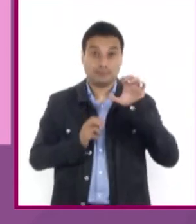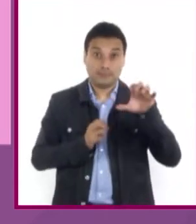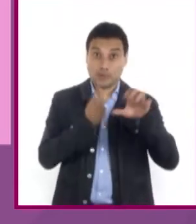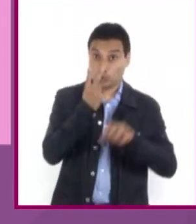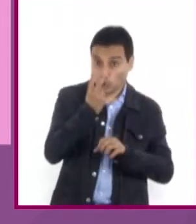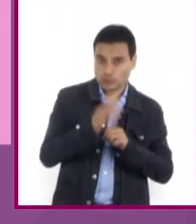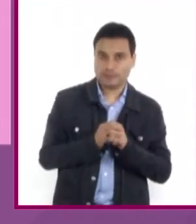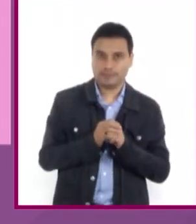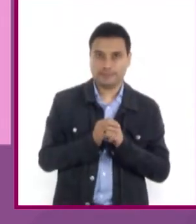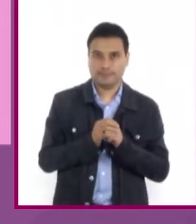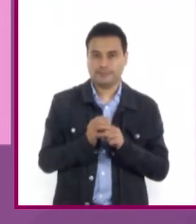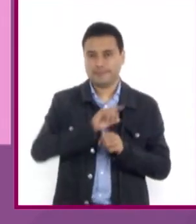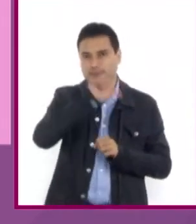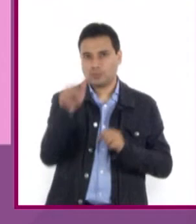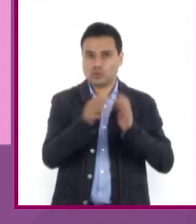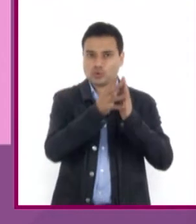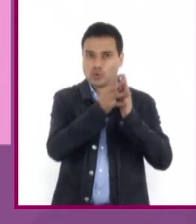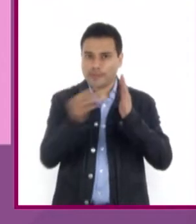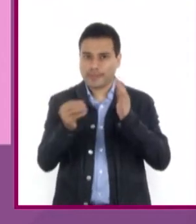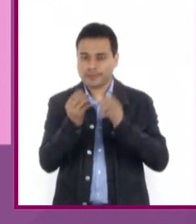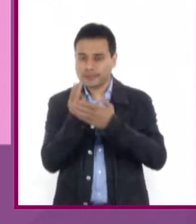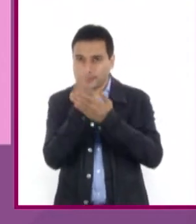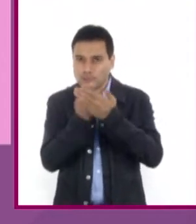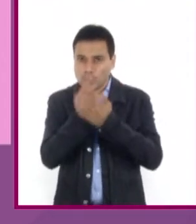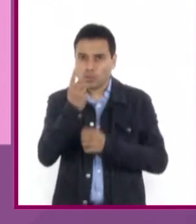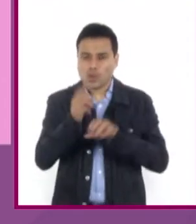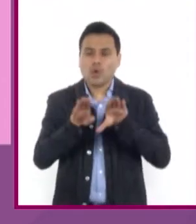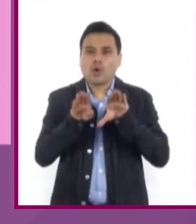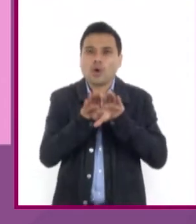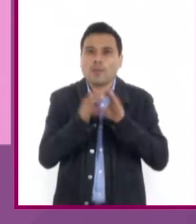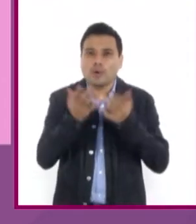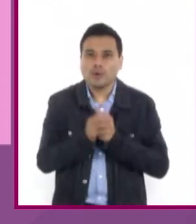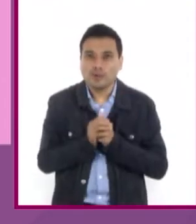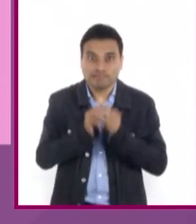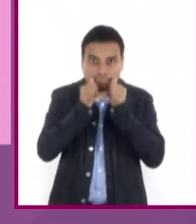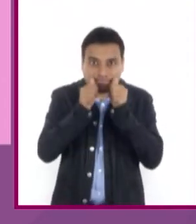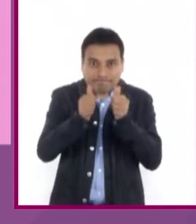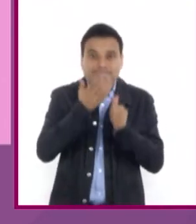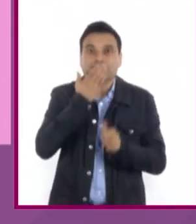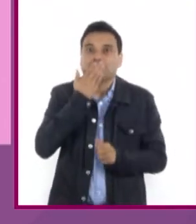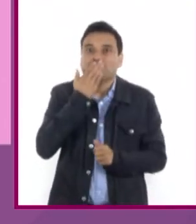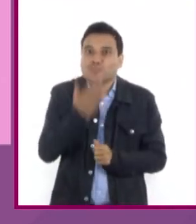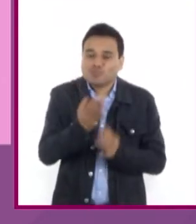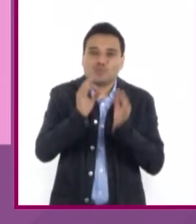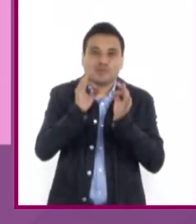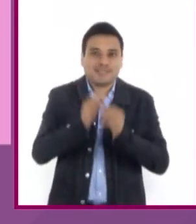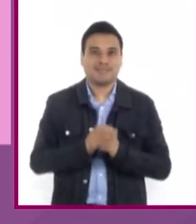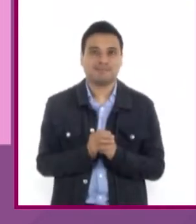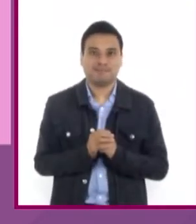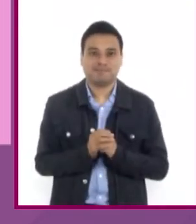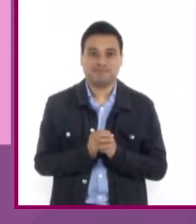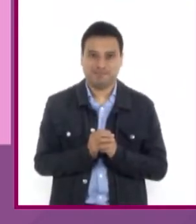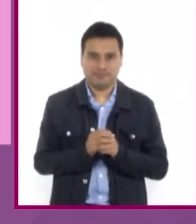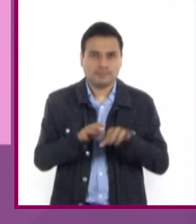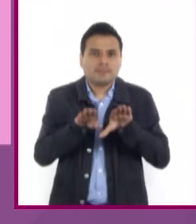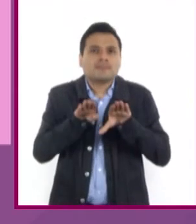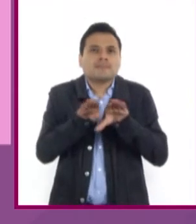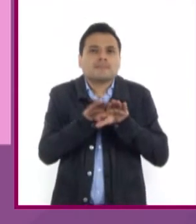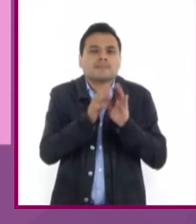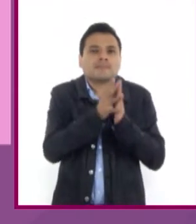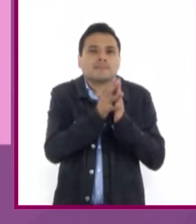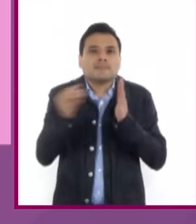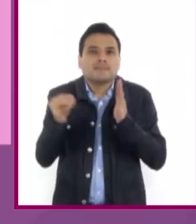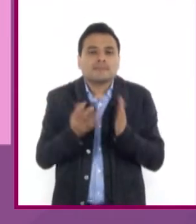la figura 1? Muy bien. Qué bueno que estás poniéndole toda la atención en casa. El factor que hace pasar